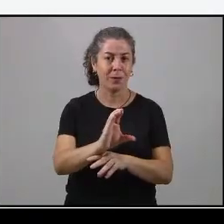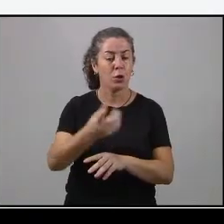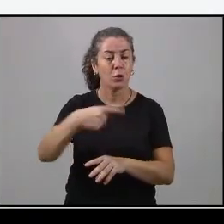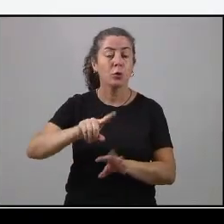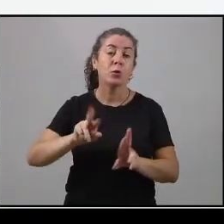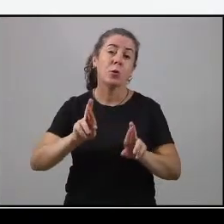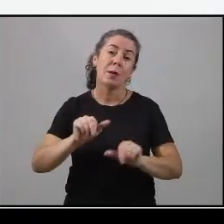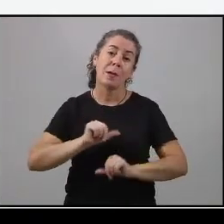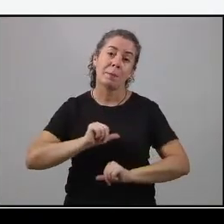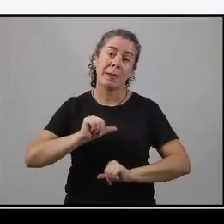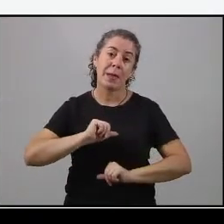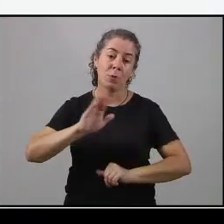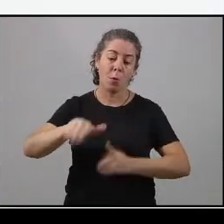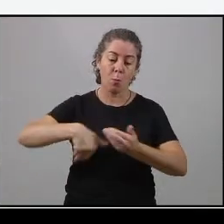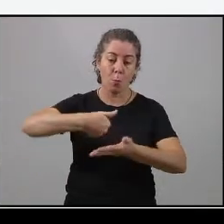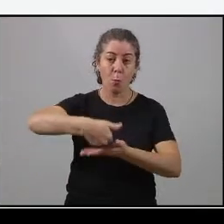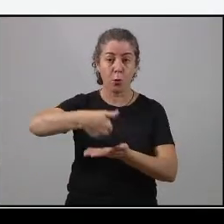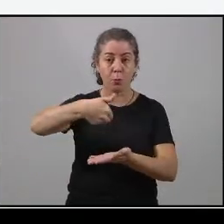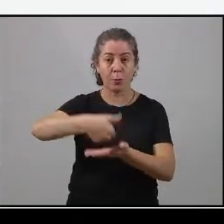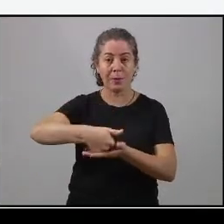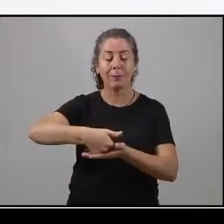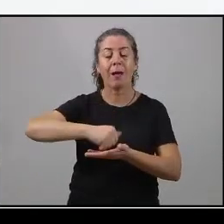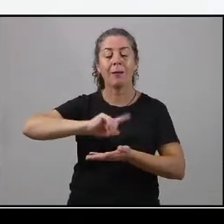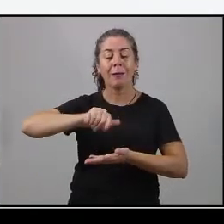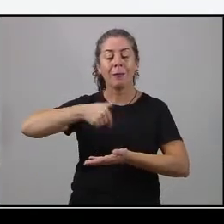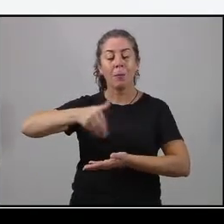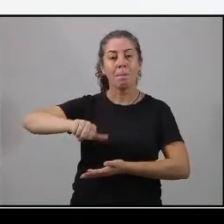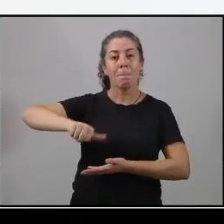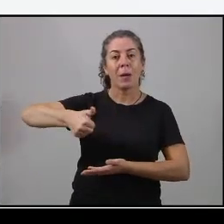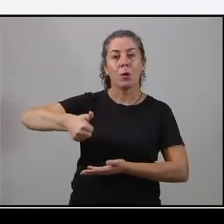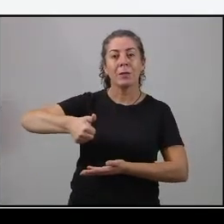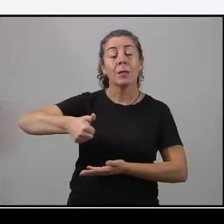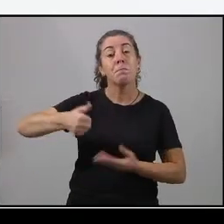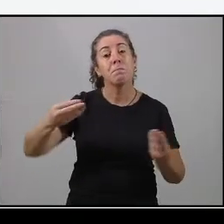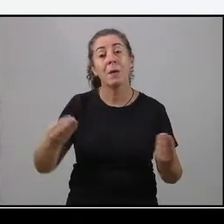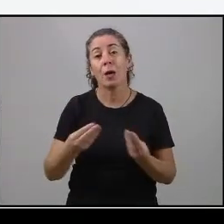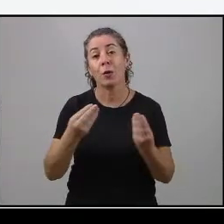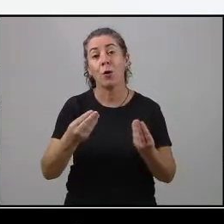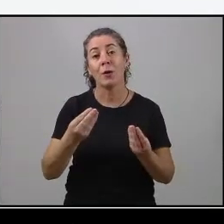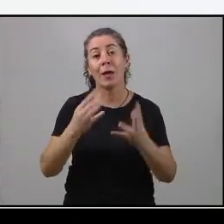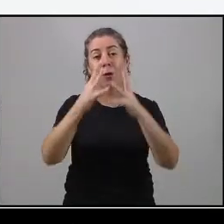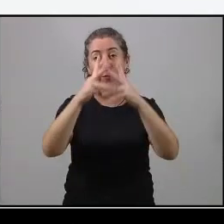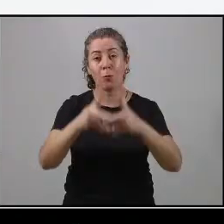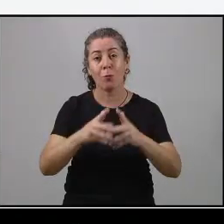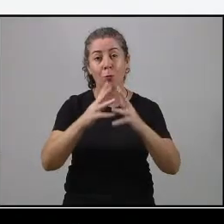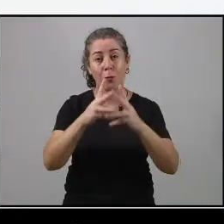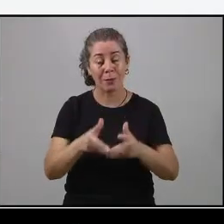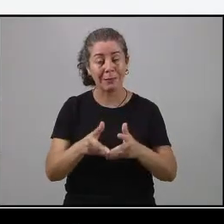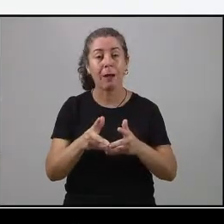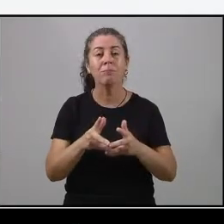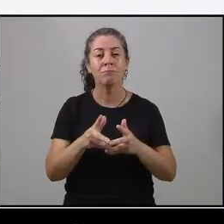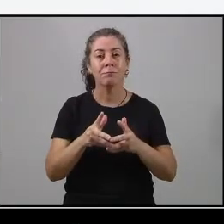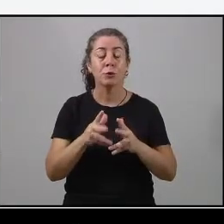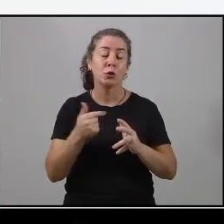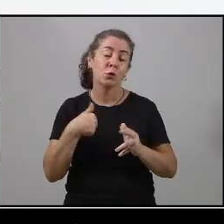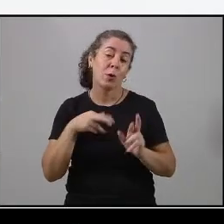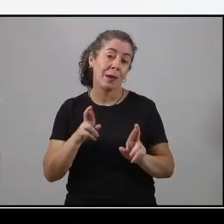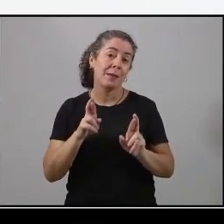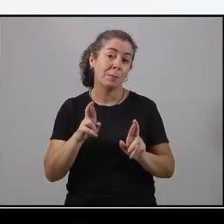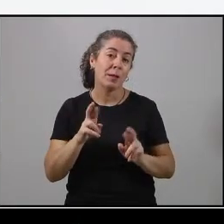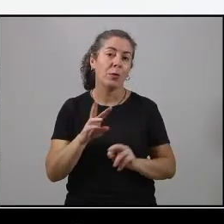que salgan y que sean aprobadas esas las mejores cuentas con las que va a contar, espero,